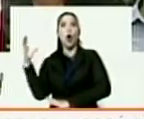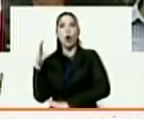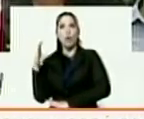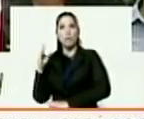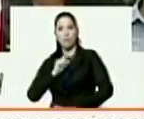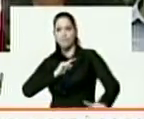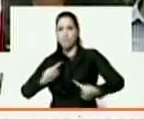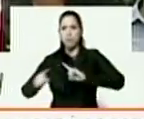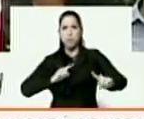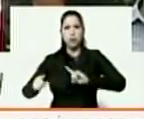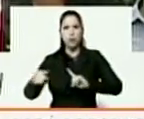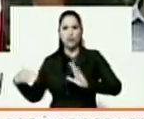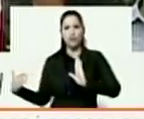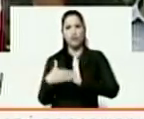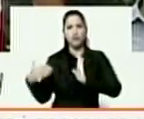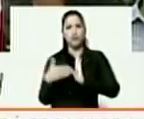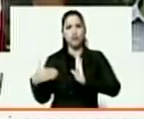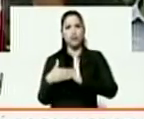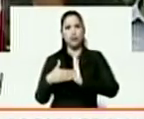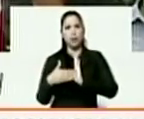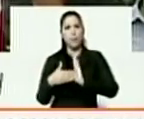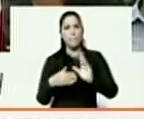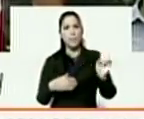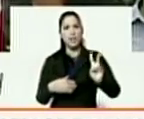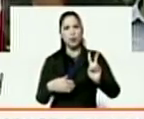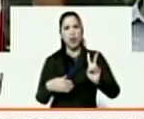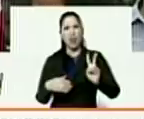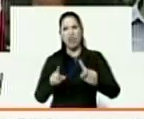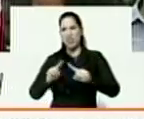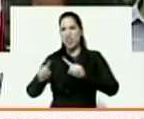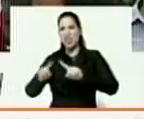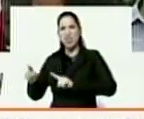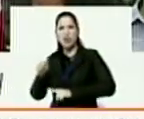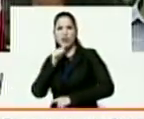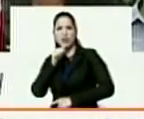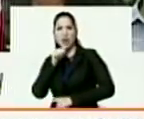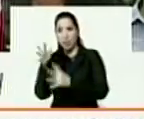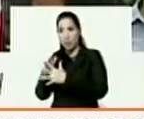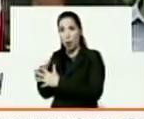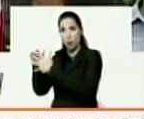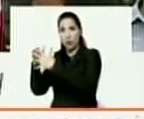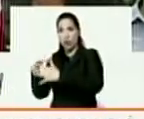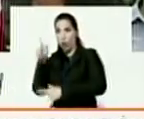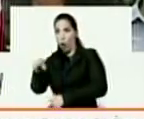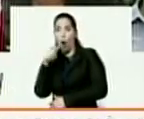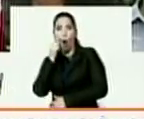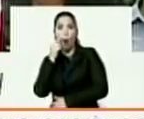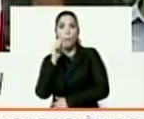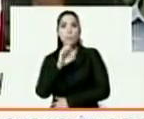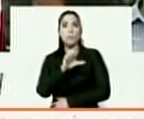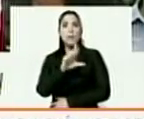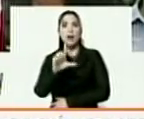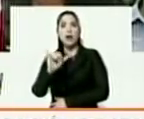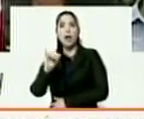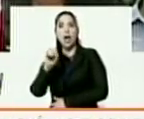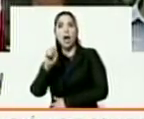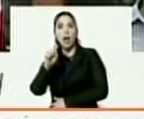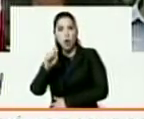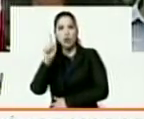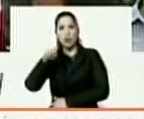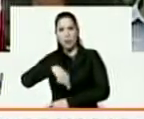el ataque contra nuestro país por estados unidos el señor elliot abrams estaba allí almagro